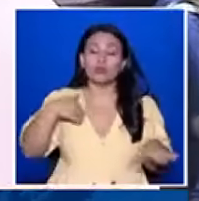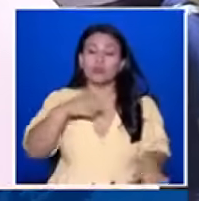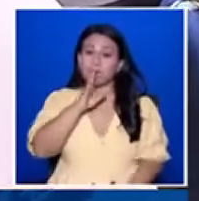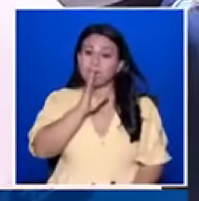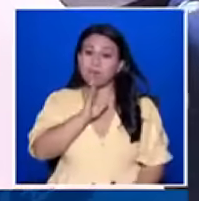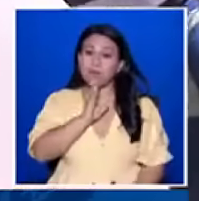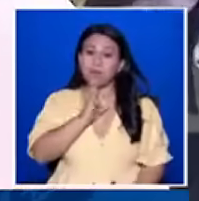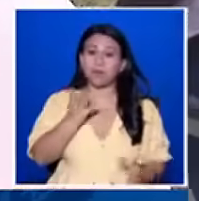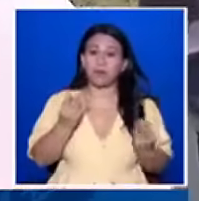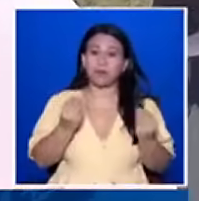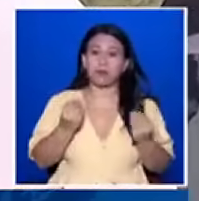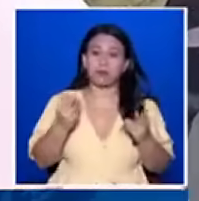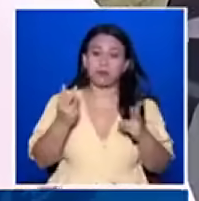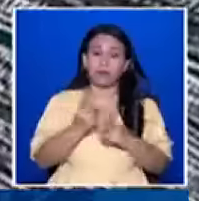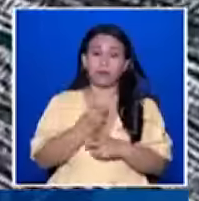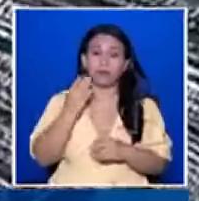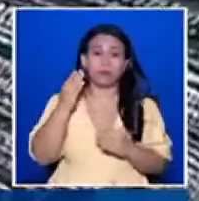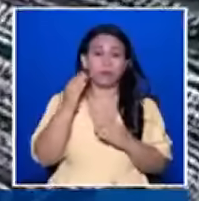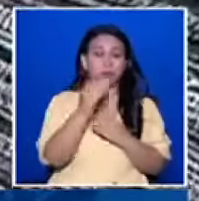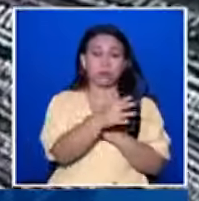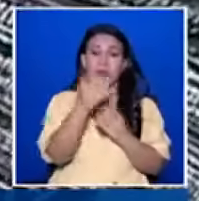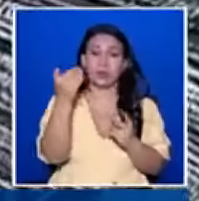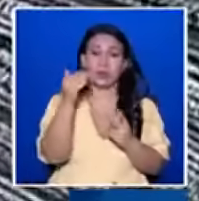de alta velocidad.